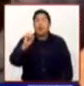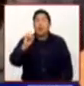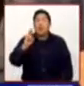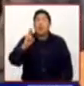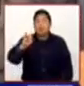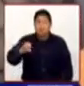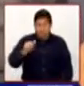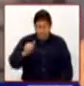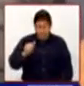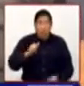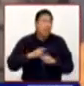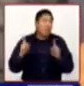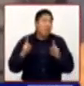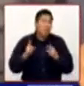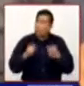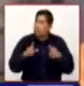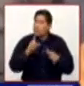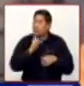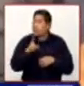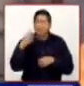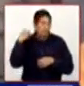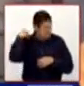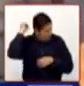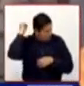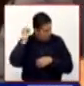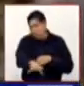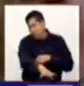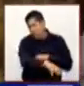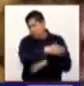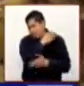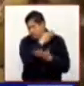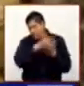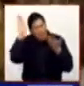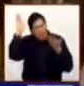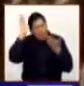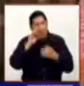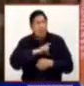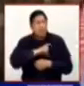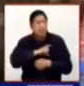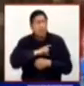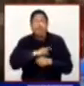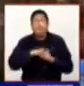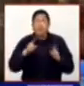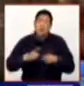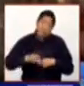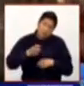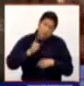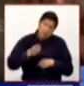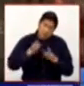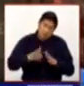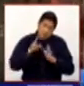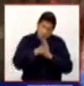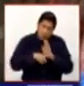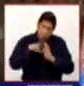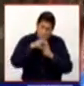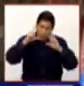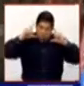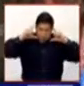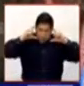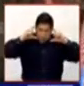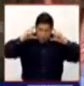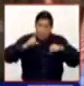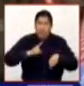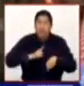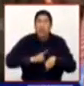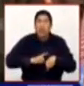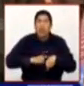el ministro de gobierno anticipó que serán dados de baja, por otro lado, indicó que la fiscalía tiene en su poder videos y